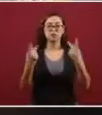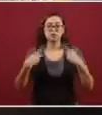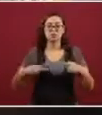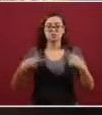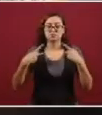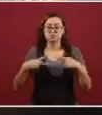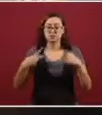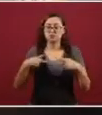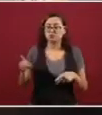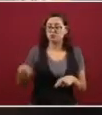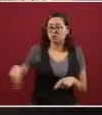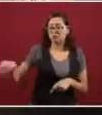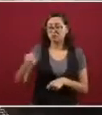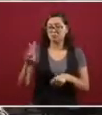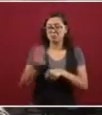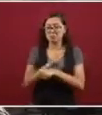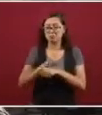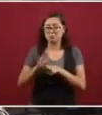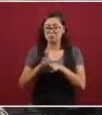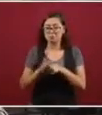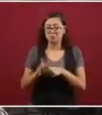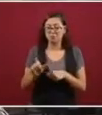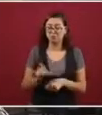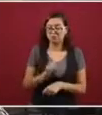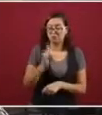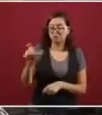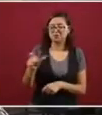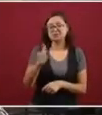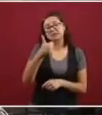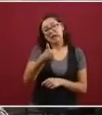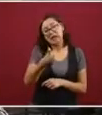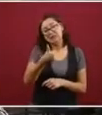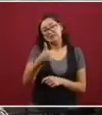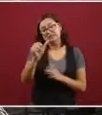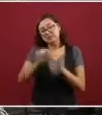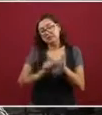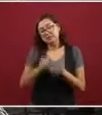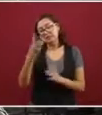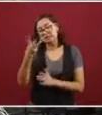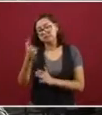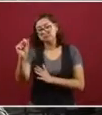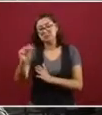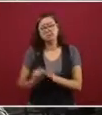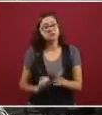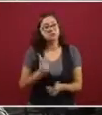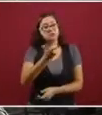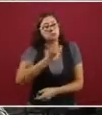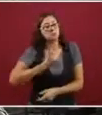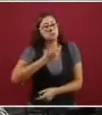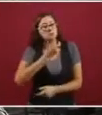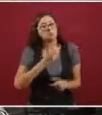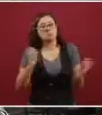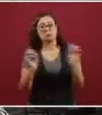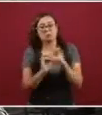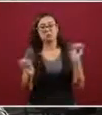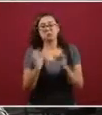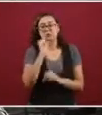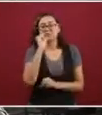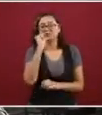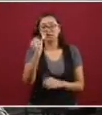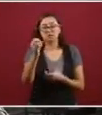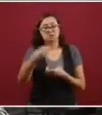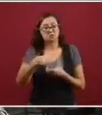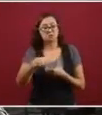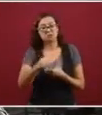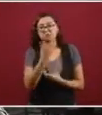de 6 meses, si bien les va 3 meses a lo mucho, que no han recibido ningún apoyo en su tarjeta del bienestar,